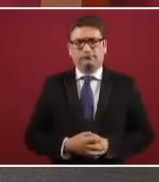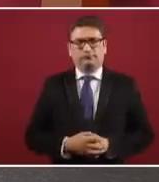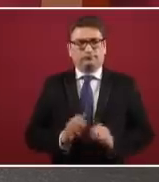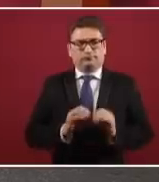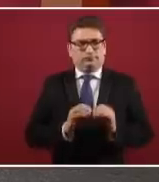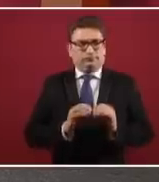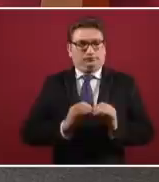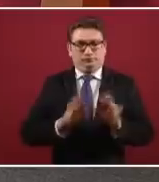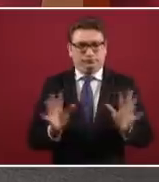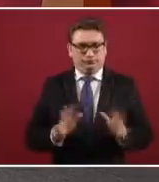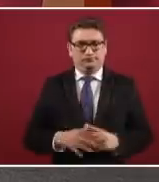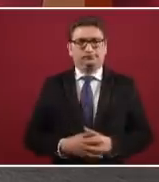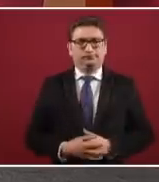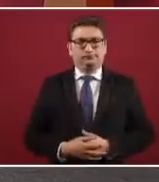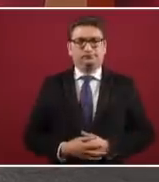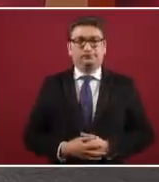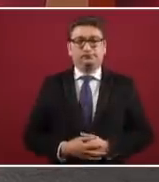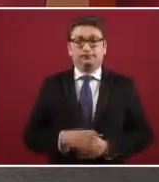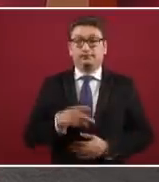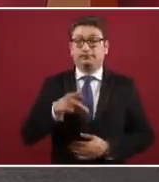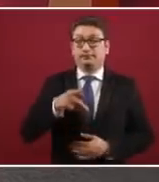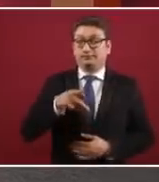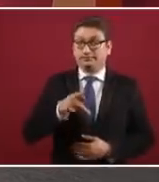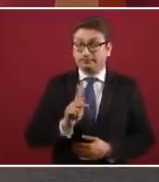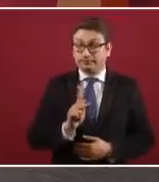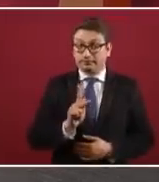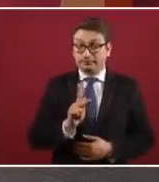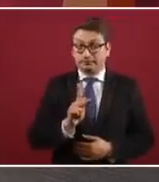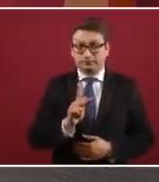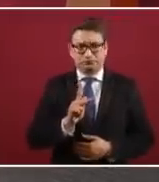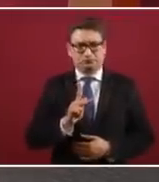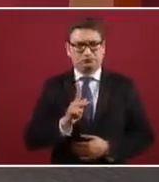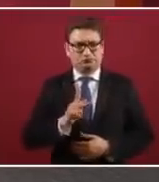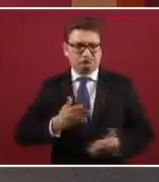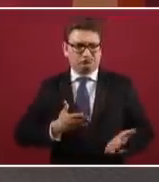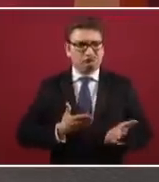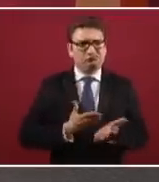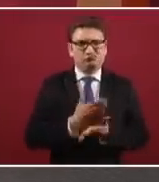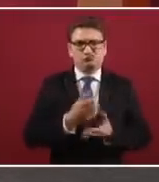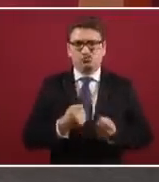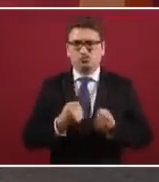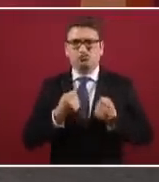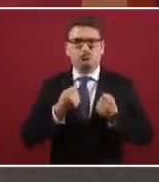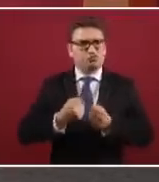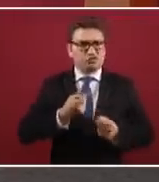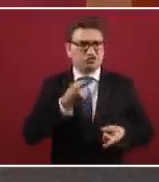respetarse la ley, pero sin usar la fuerza.